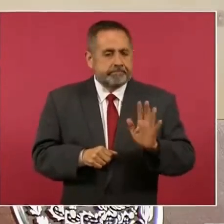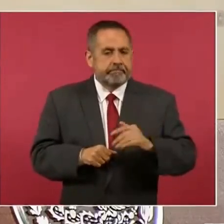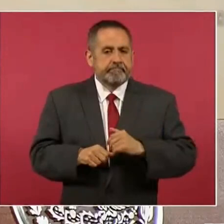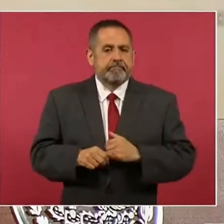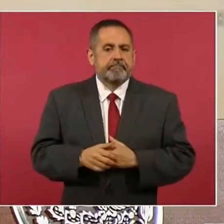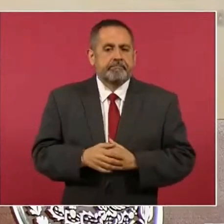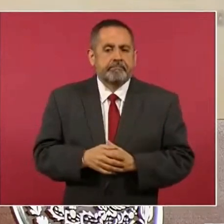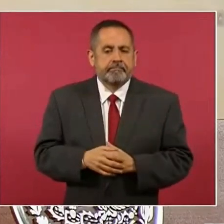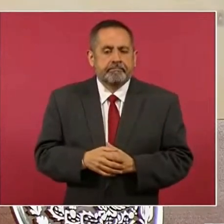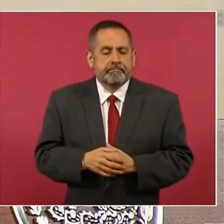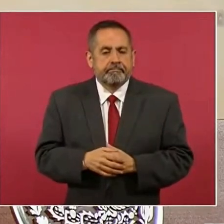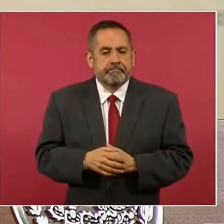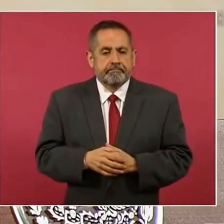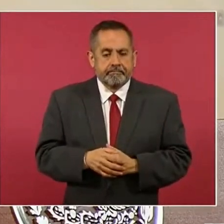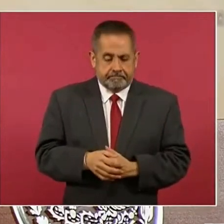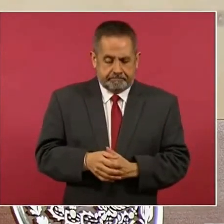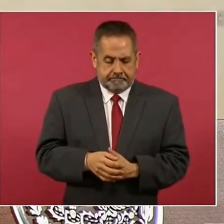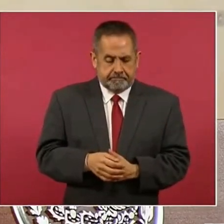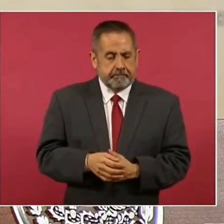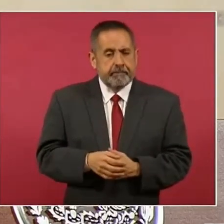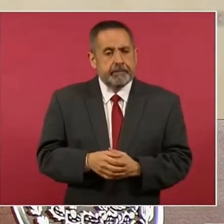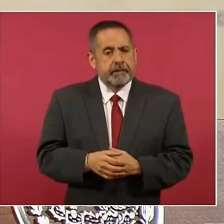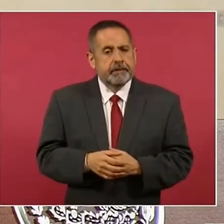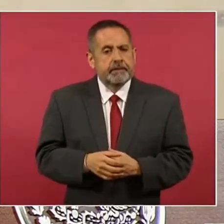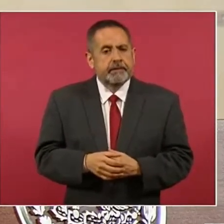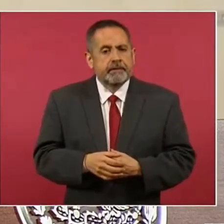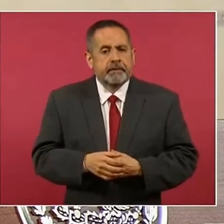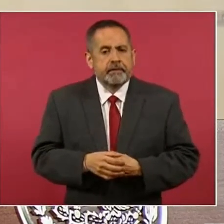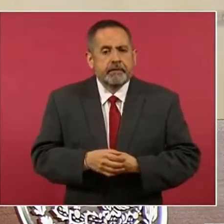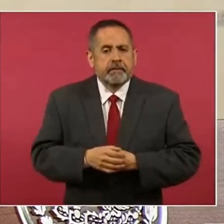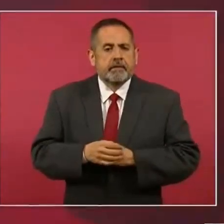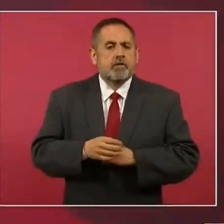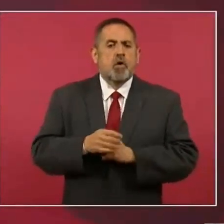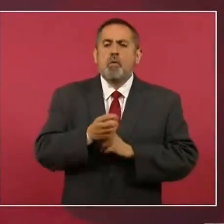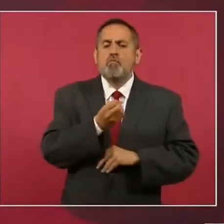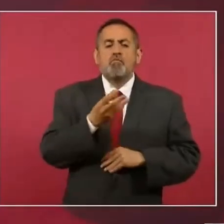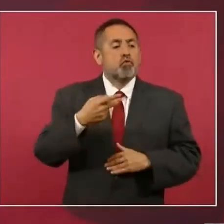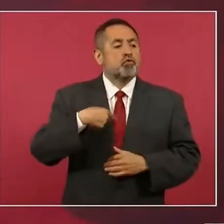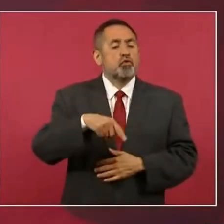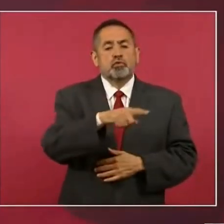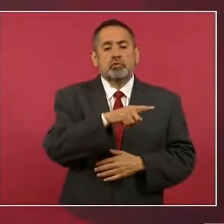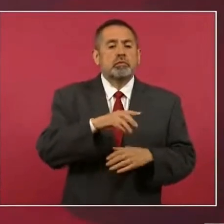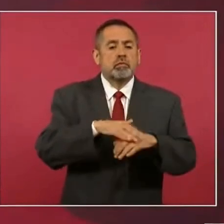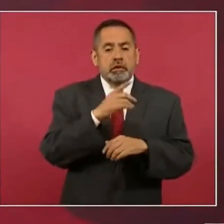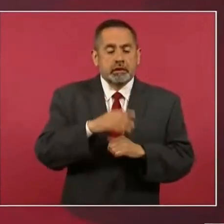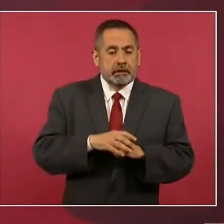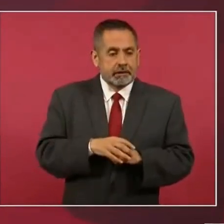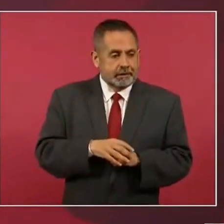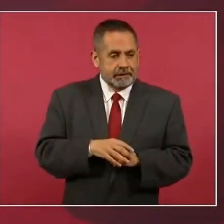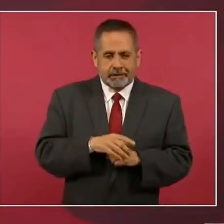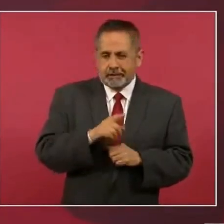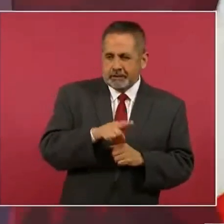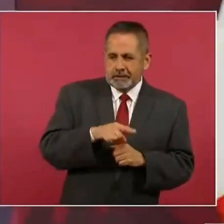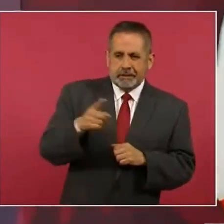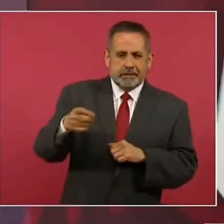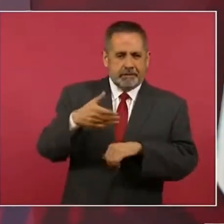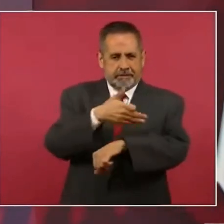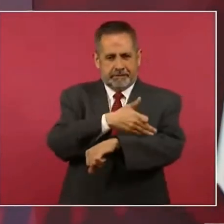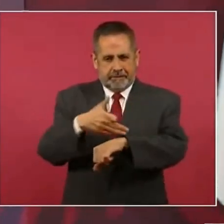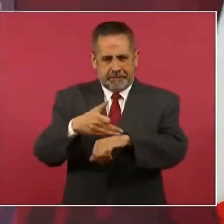comprensibles. Muchos actuaron así porque a sus familiares